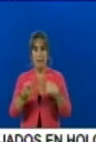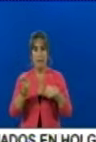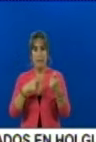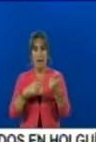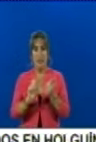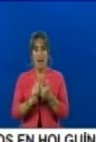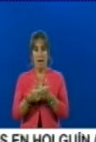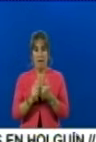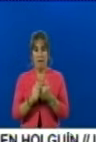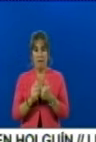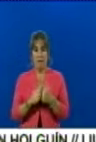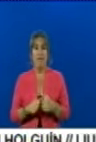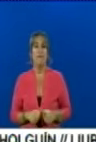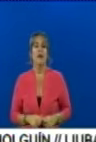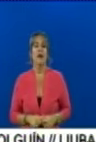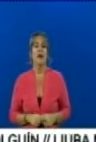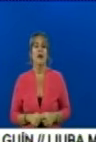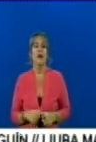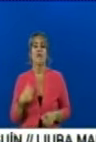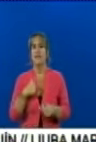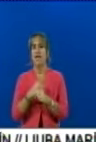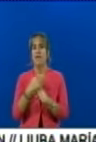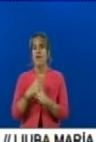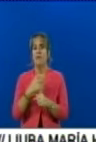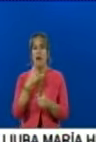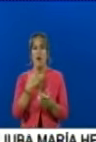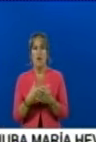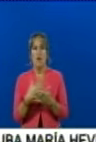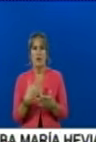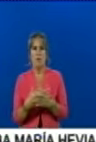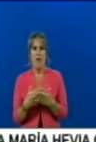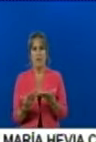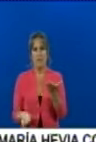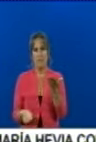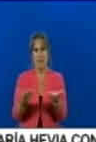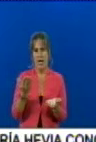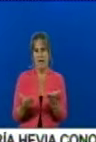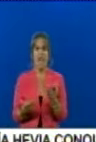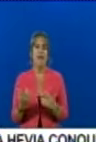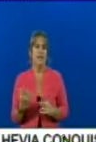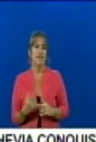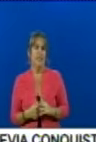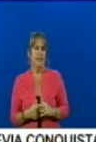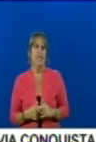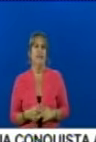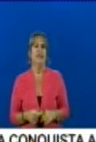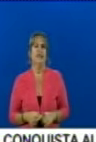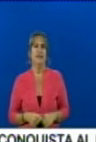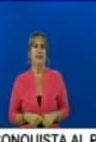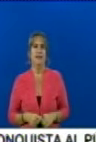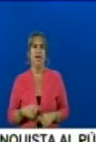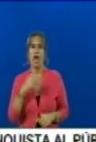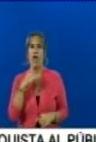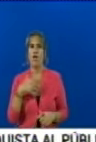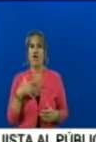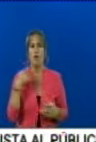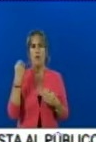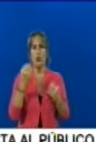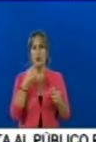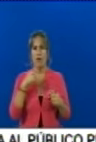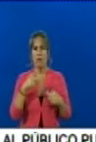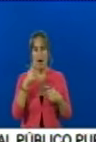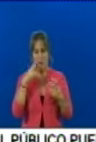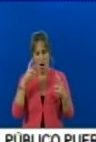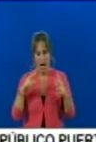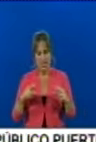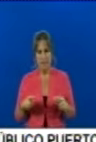municipio cabecera de Santiago de Cuba. Se ha estado comprobando la venta, el pesaje. Y como hay criterios, lo vamos a estar